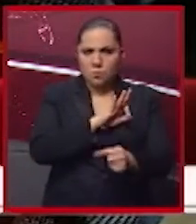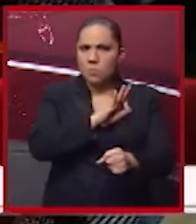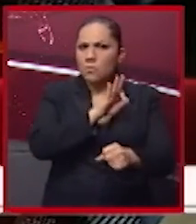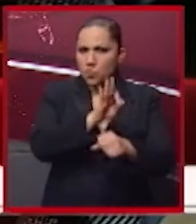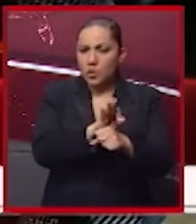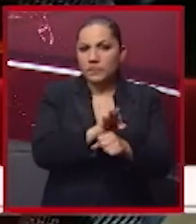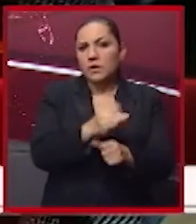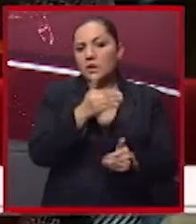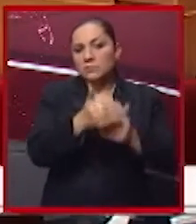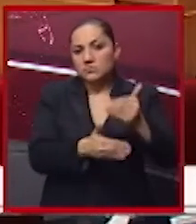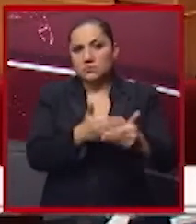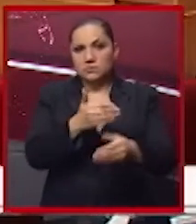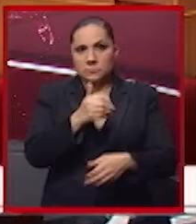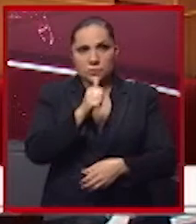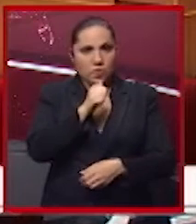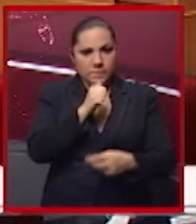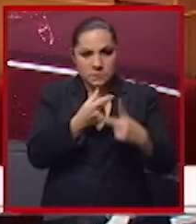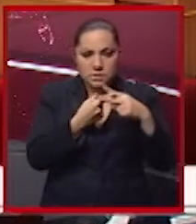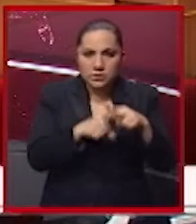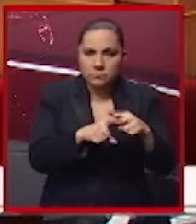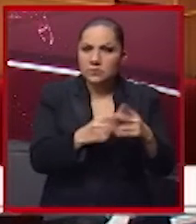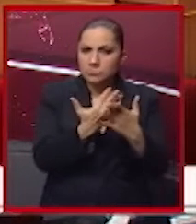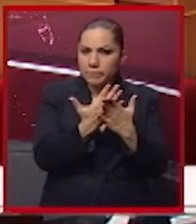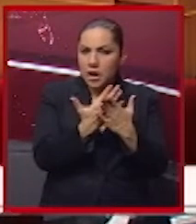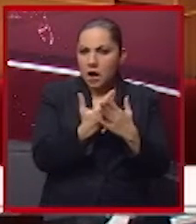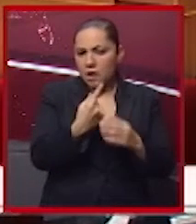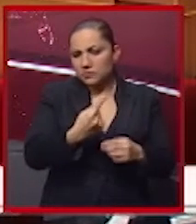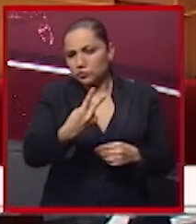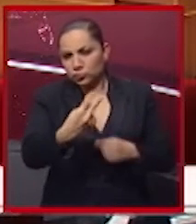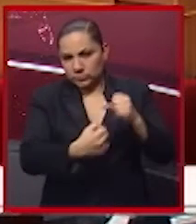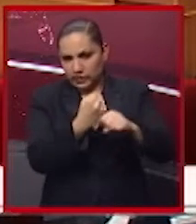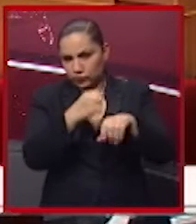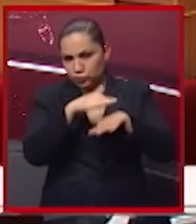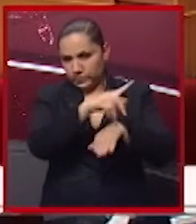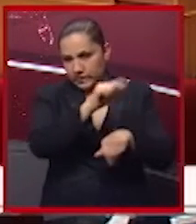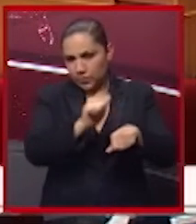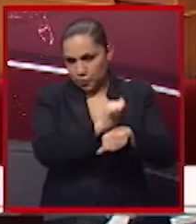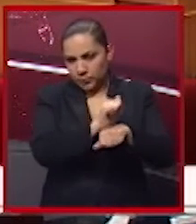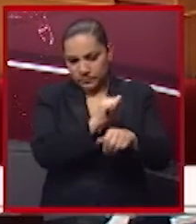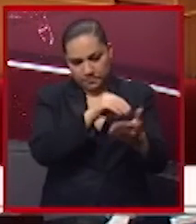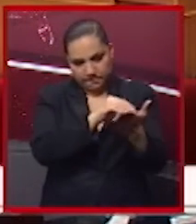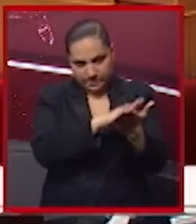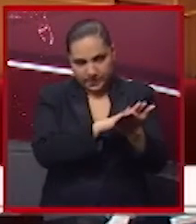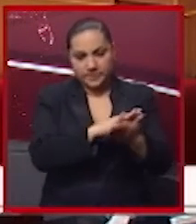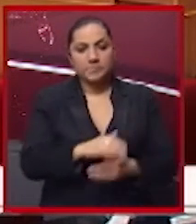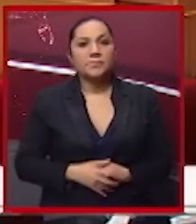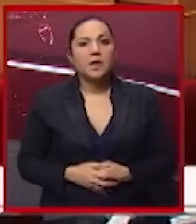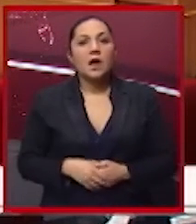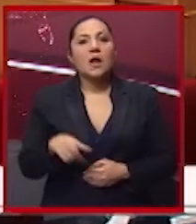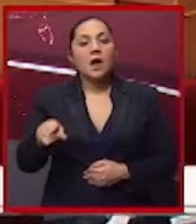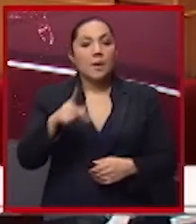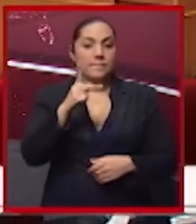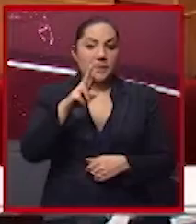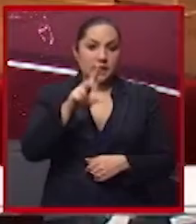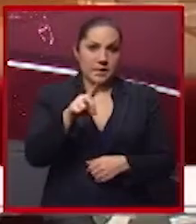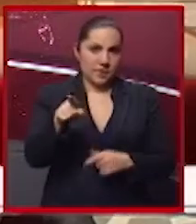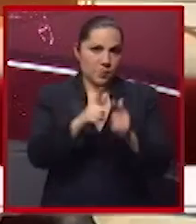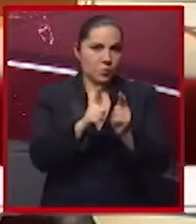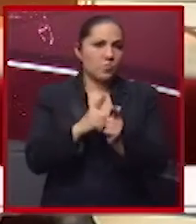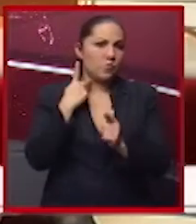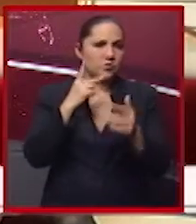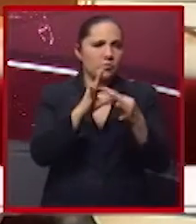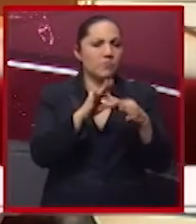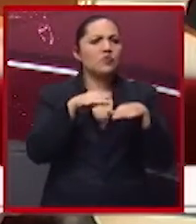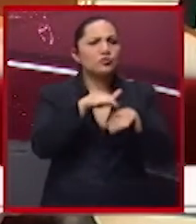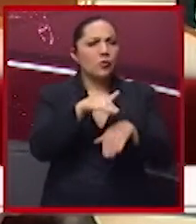años. El PRD se refirió también a la denominada tolerancia cero impuesta por el gobierno estadounidense en contra